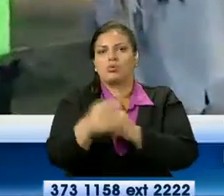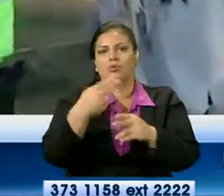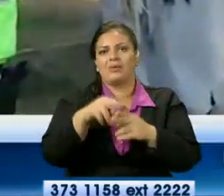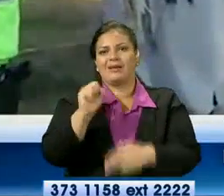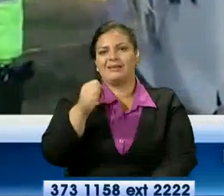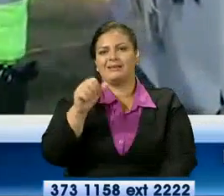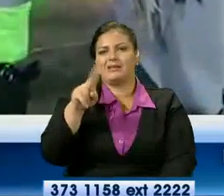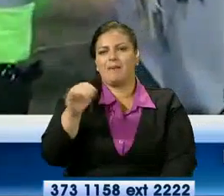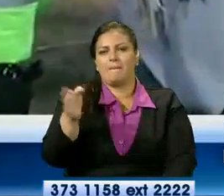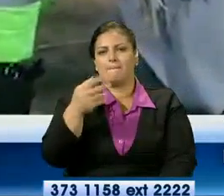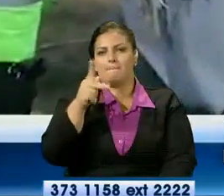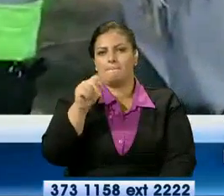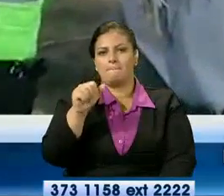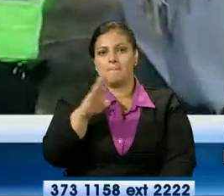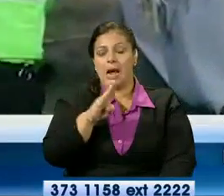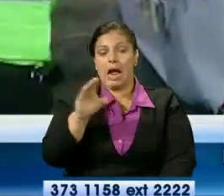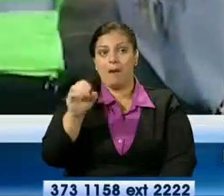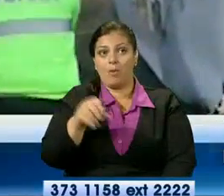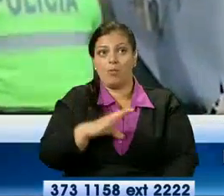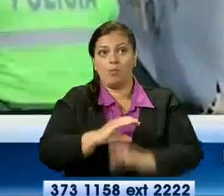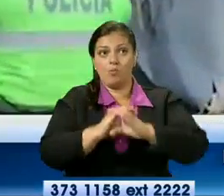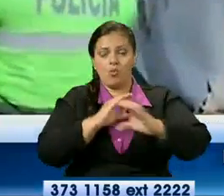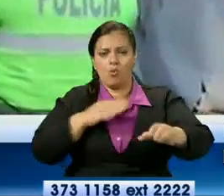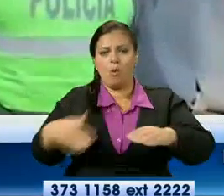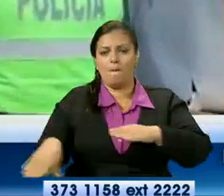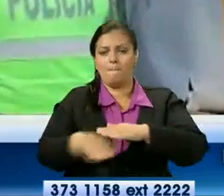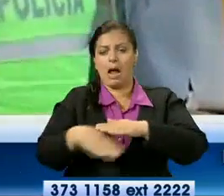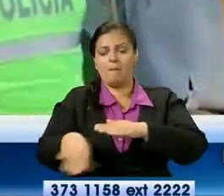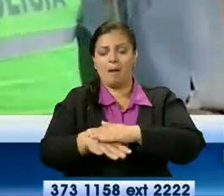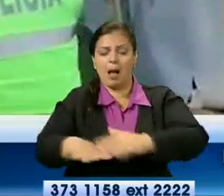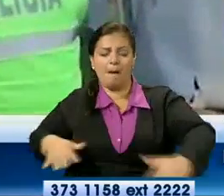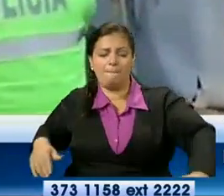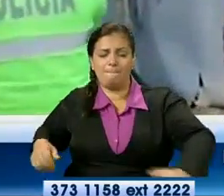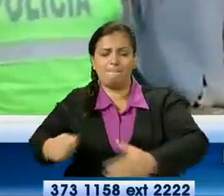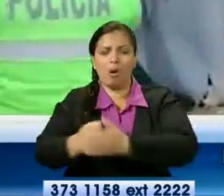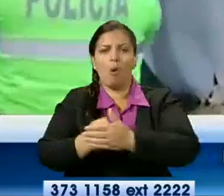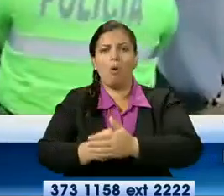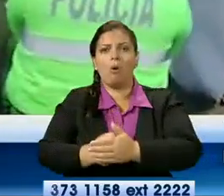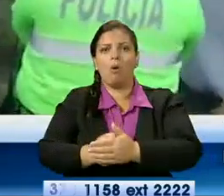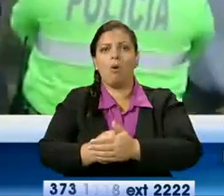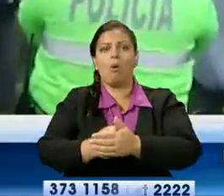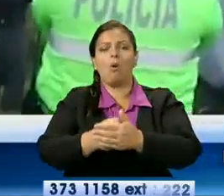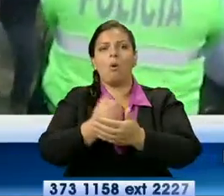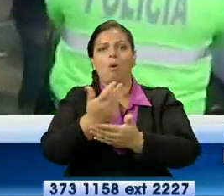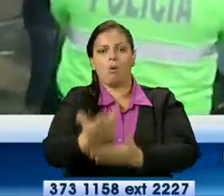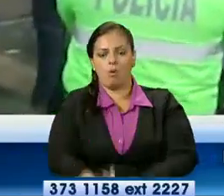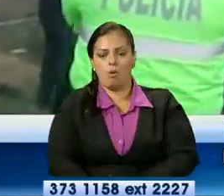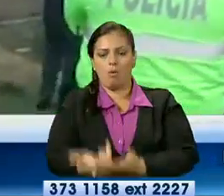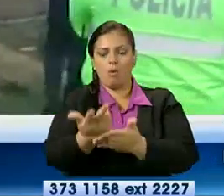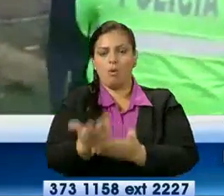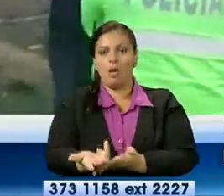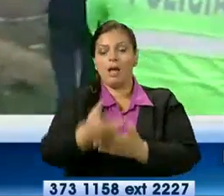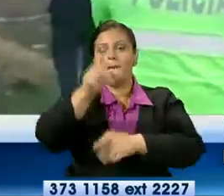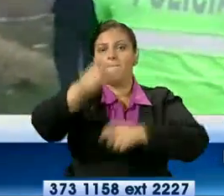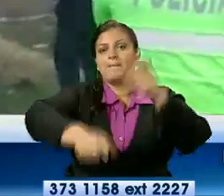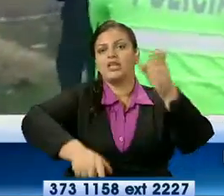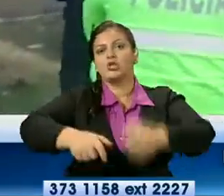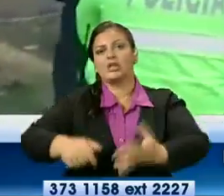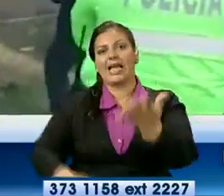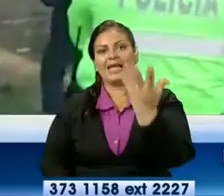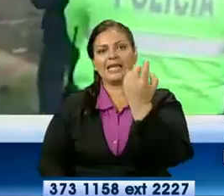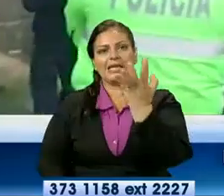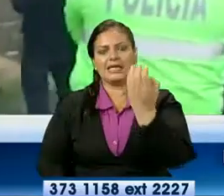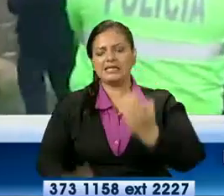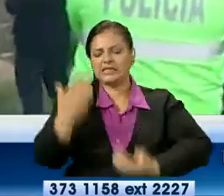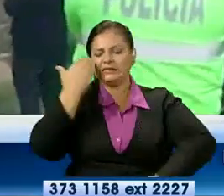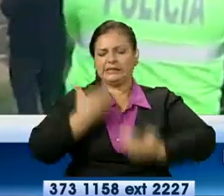de Chimborazo. El sistema de seguridad EQ911 de Riobamba atendió a la emergencia. Socorristas del Cuerpo de Bomberos y personal